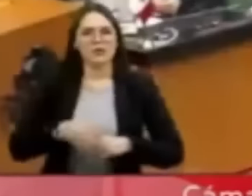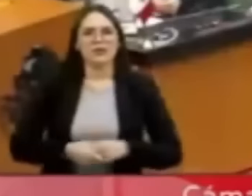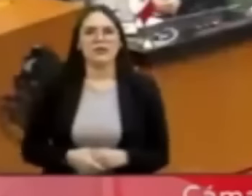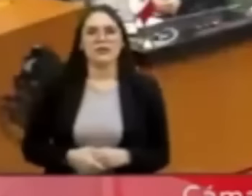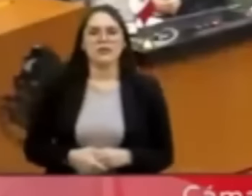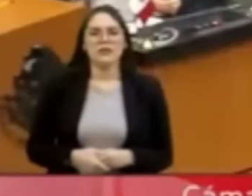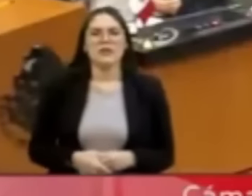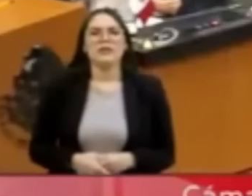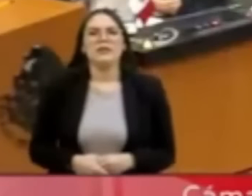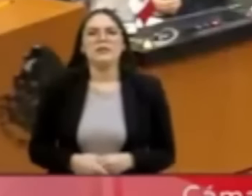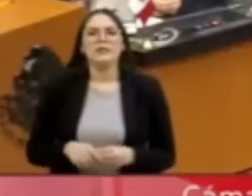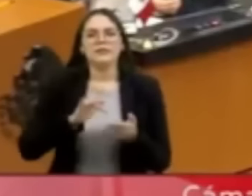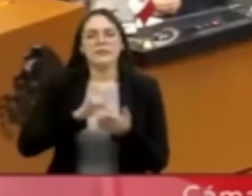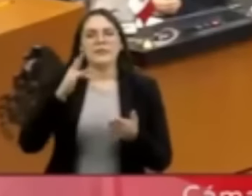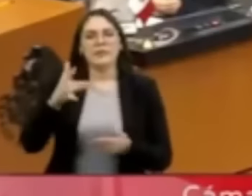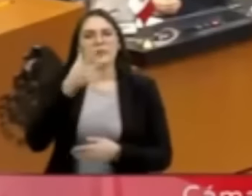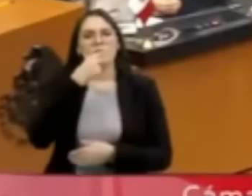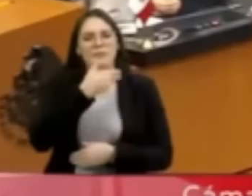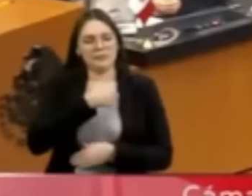Gracias, señor presidente.